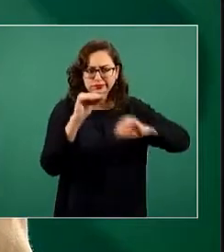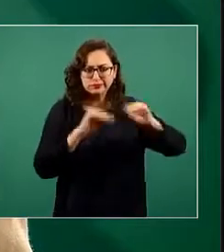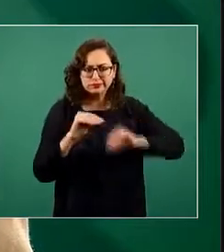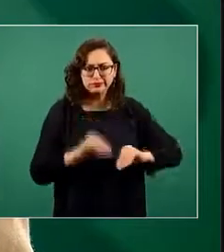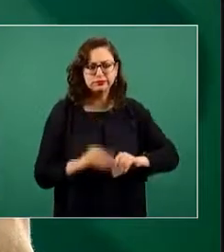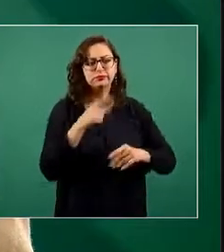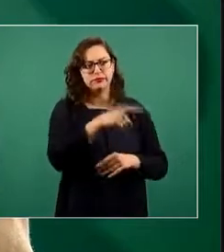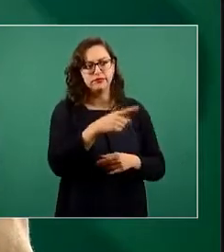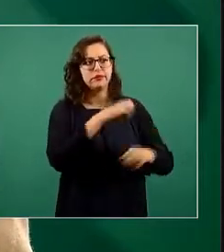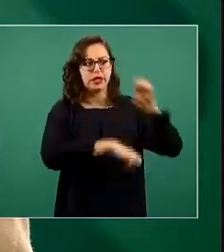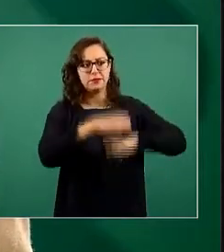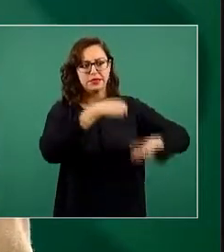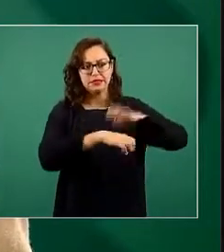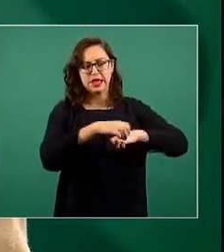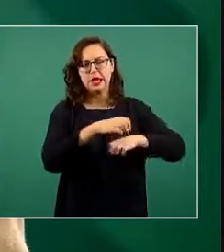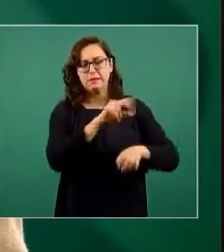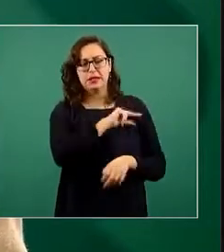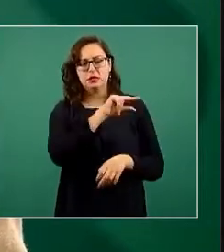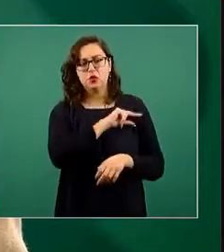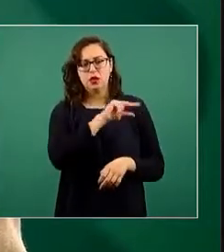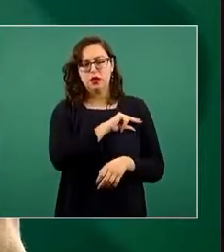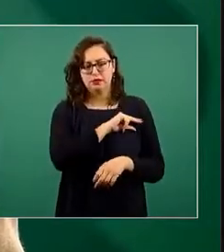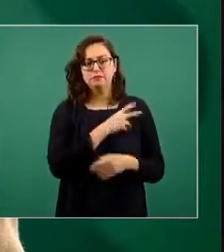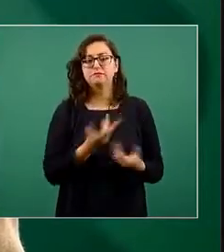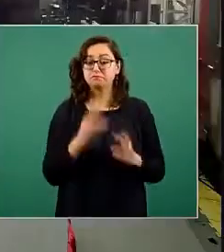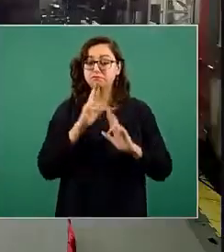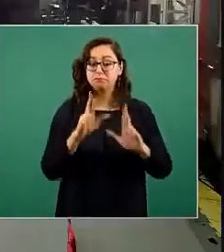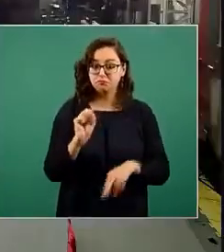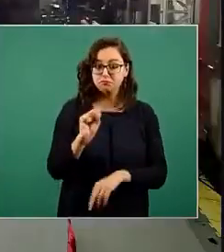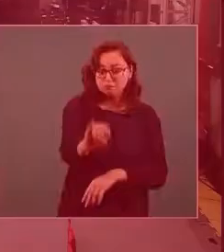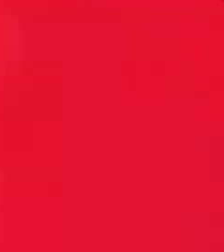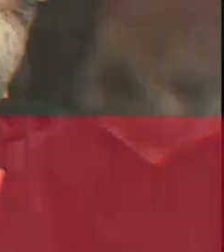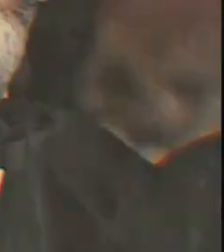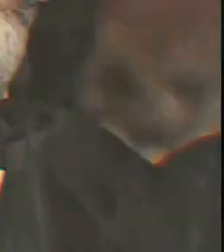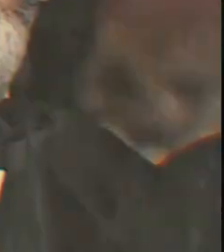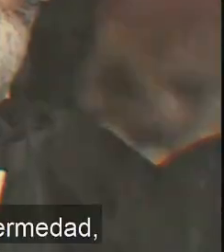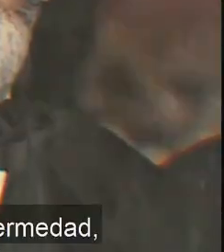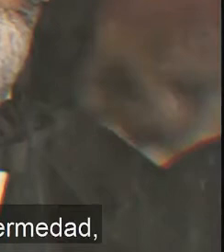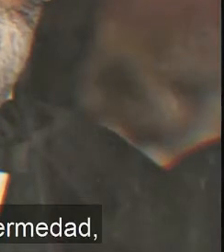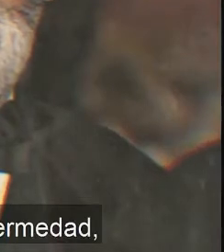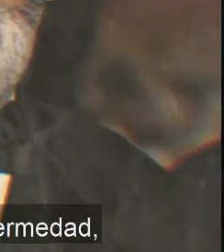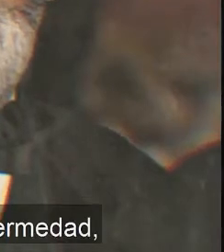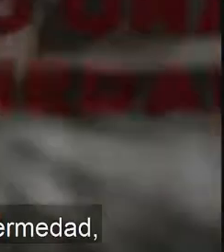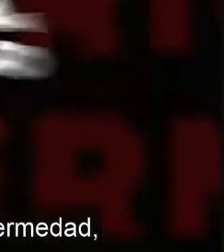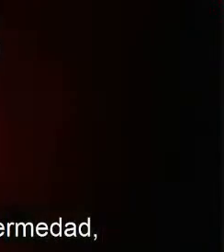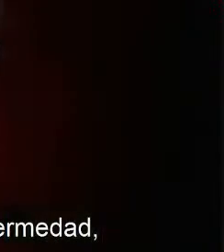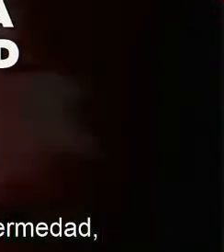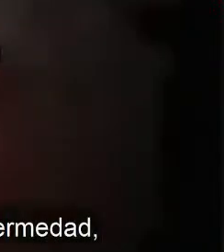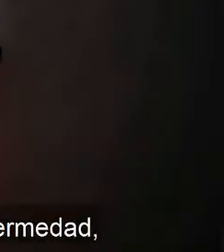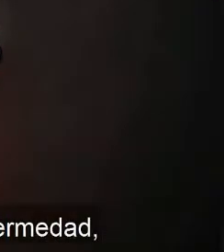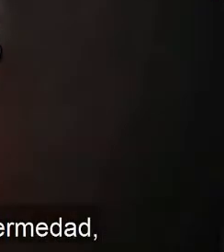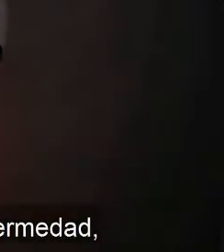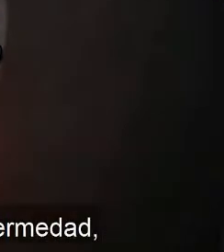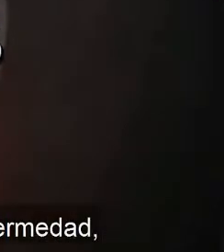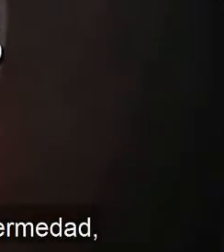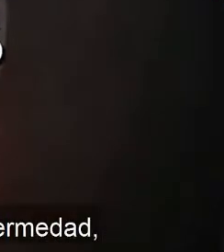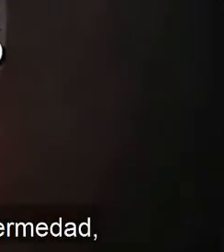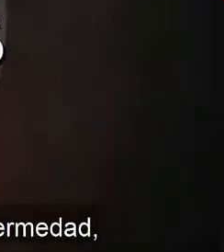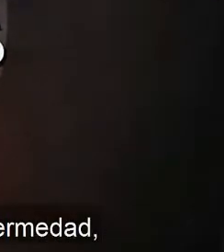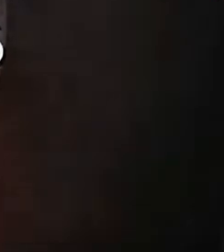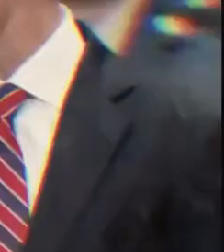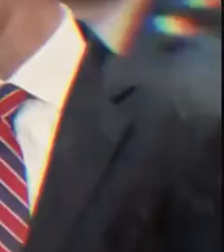y de empresas que se dedican a las redes sociales. La respuesta es sí. Gracias, secretario. Segundo. Durante décadas, México sufrió una